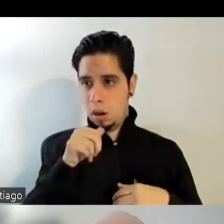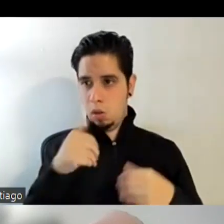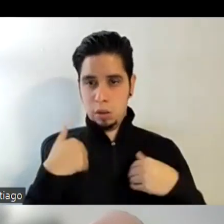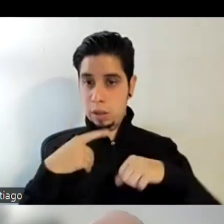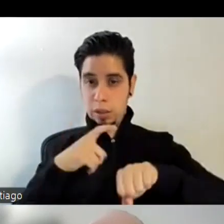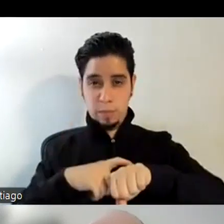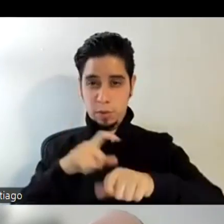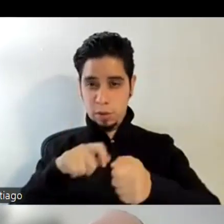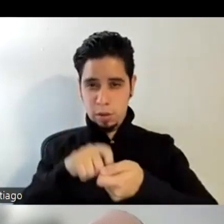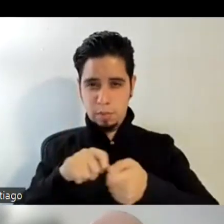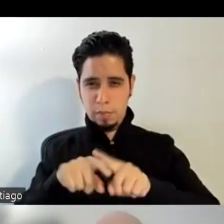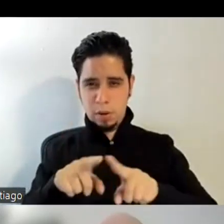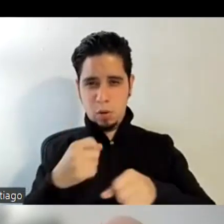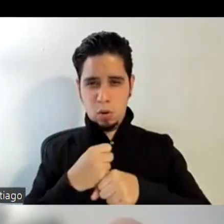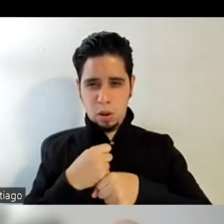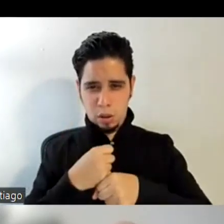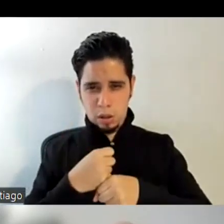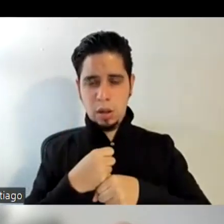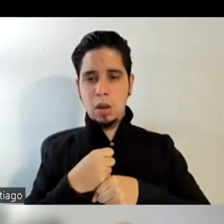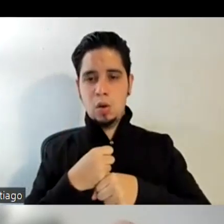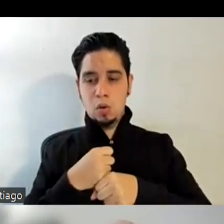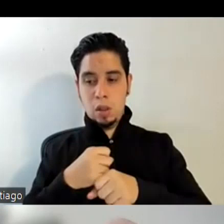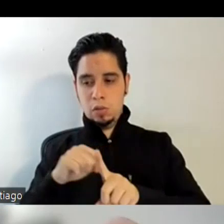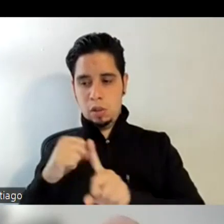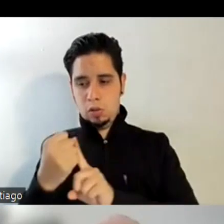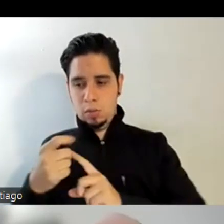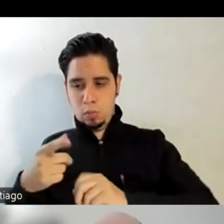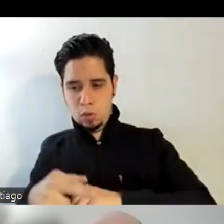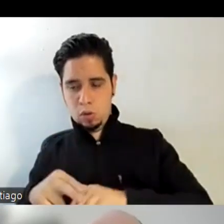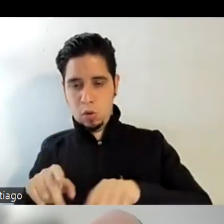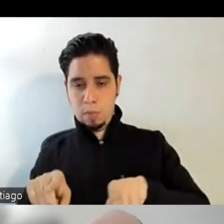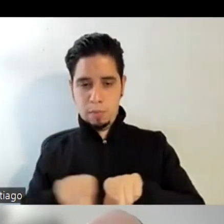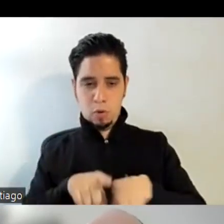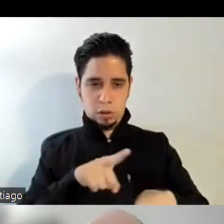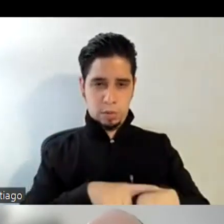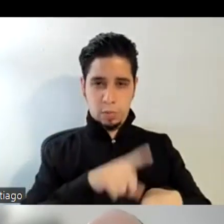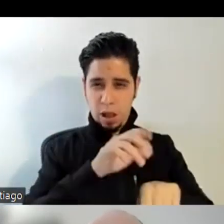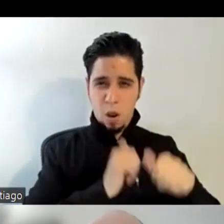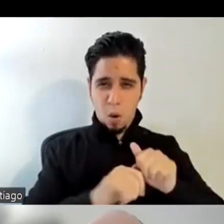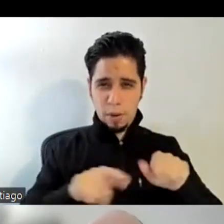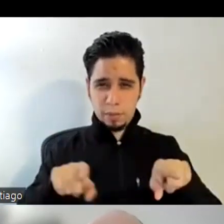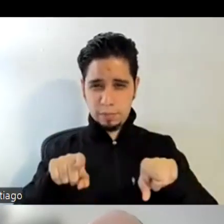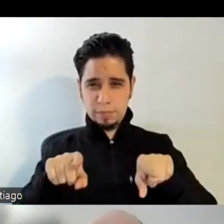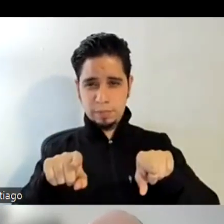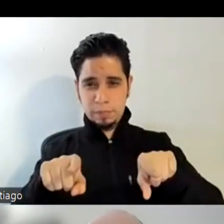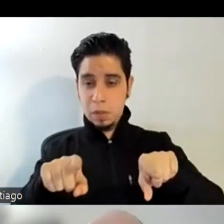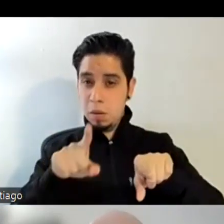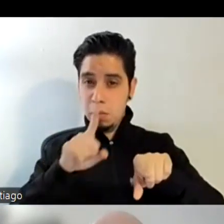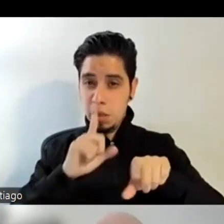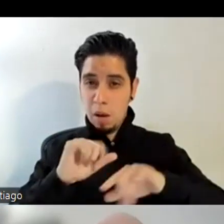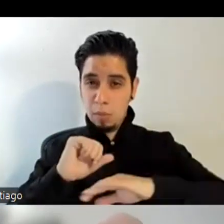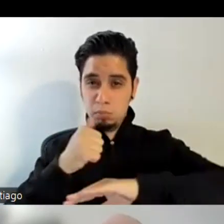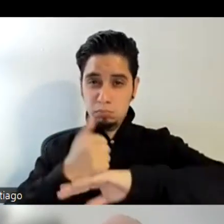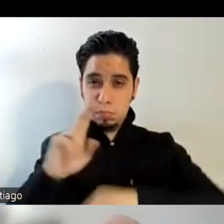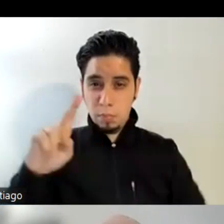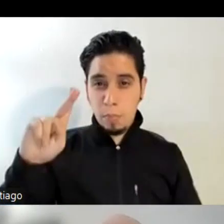situación paralela con algunas situaciones que hemos vivido aquí, que el público entiende. Yo te diría que es un montaje bien político. En el fondo es un montaje